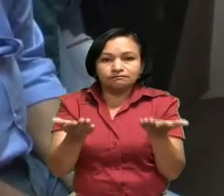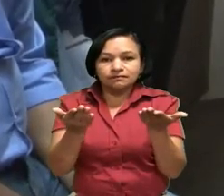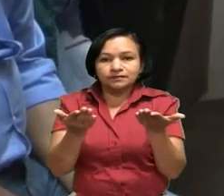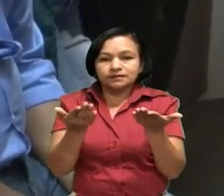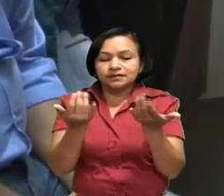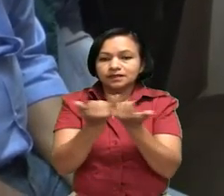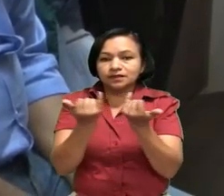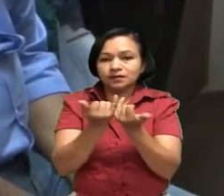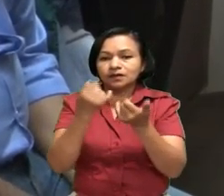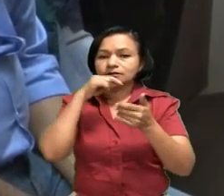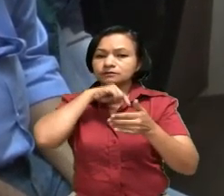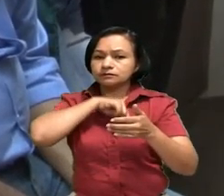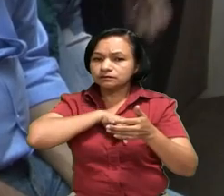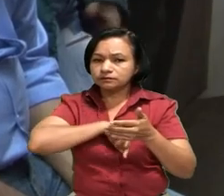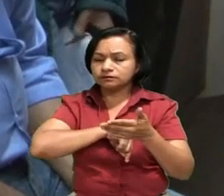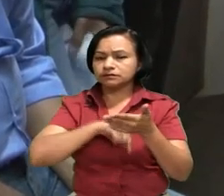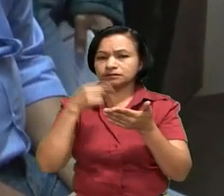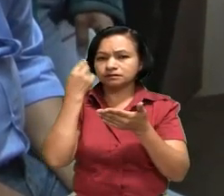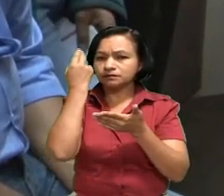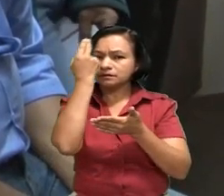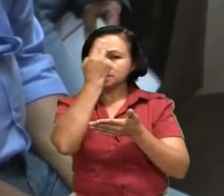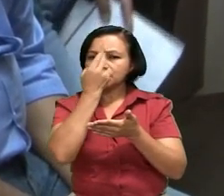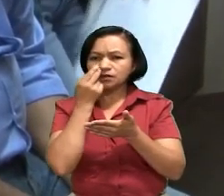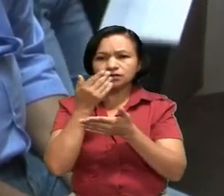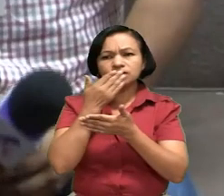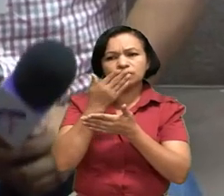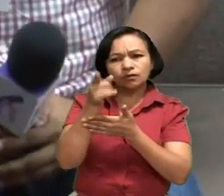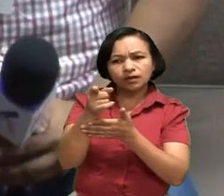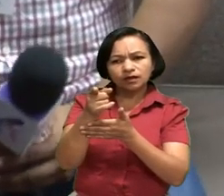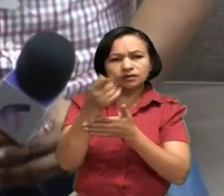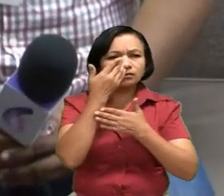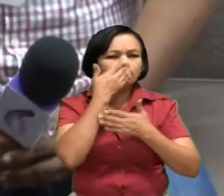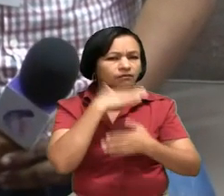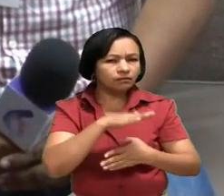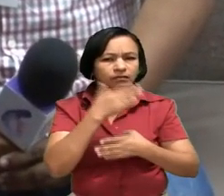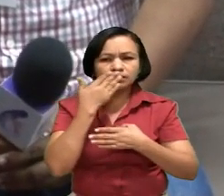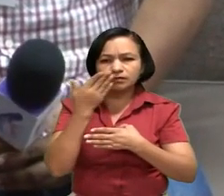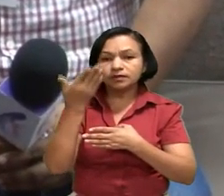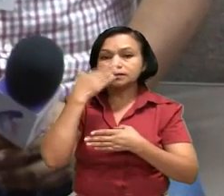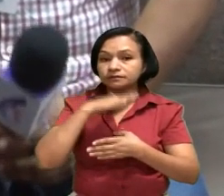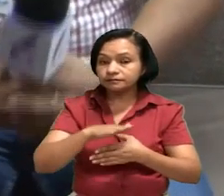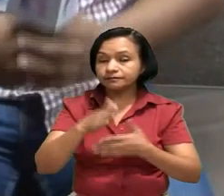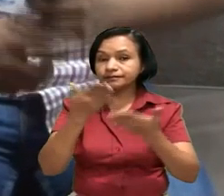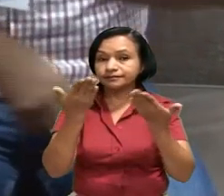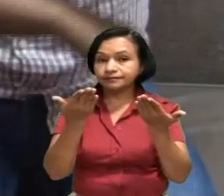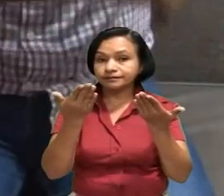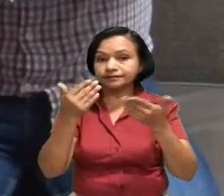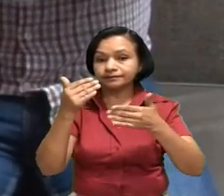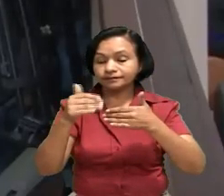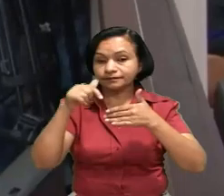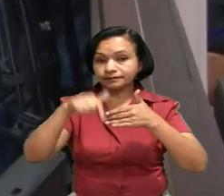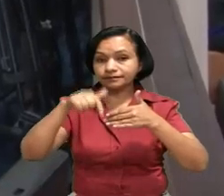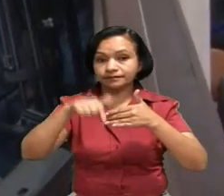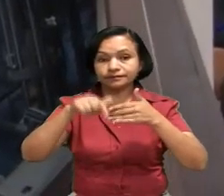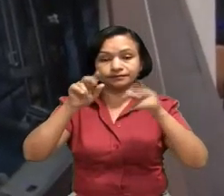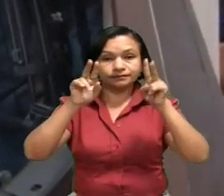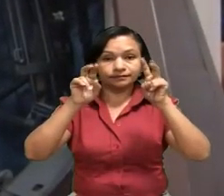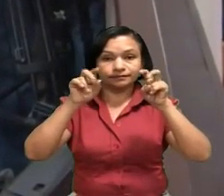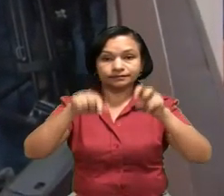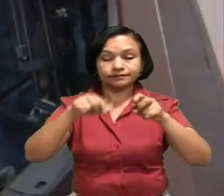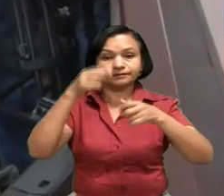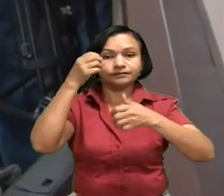cuestionamiento el ejercicio del periodismo y creo que en ella en eso en